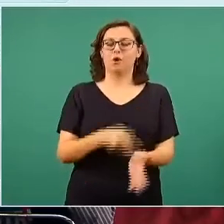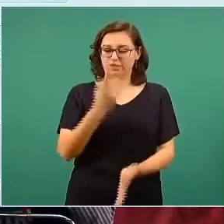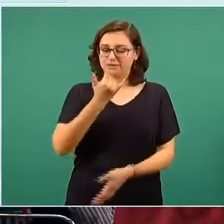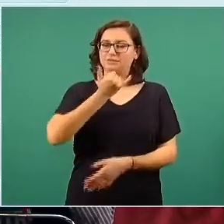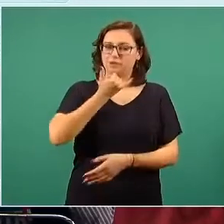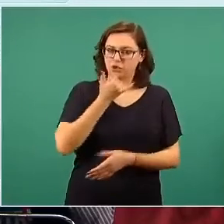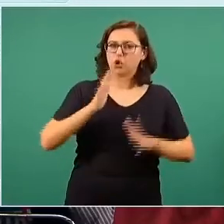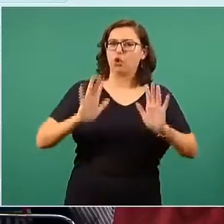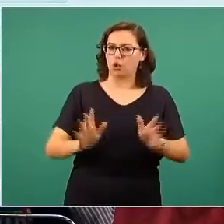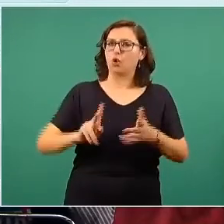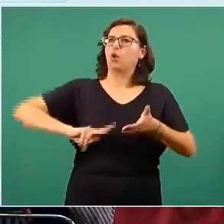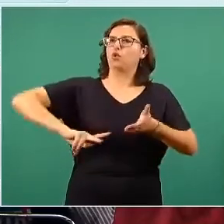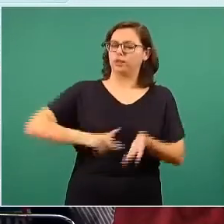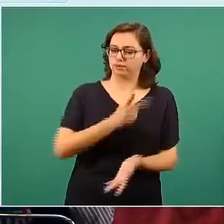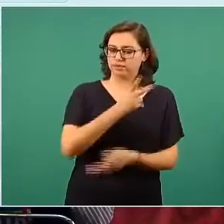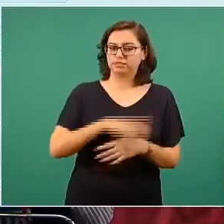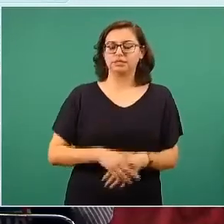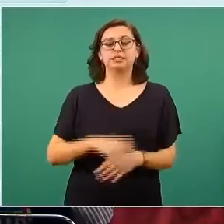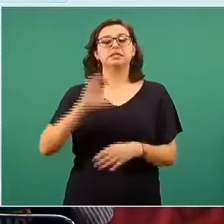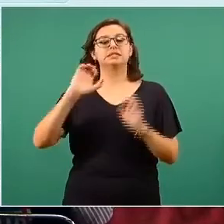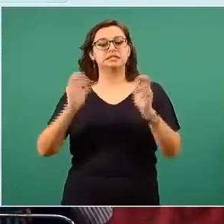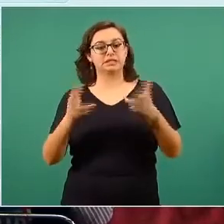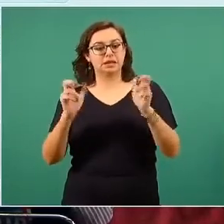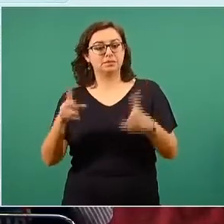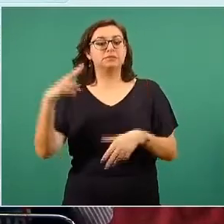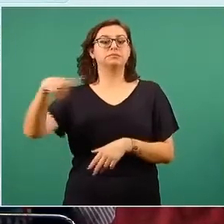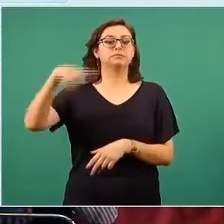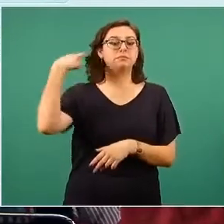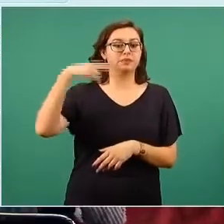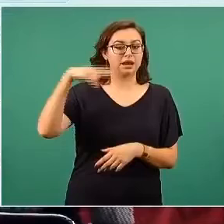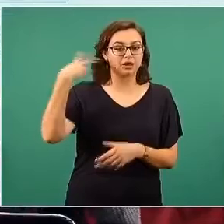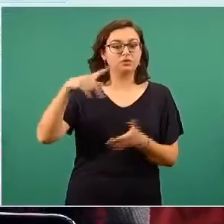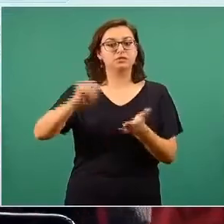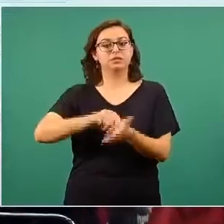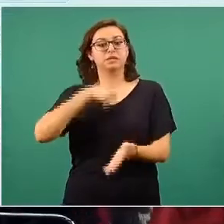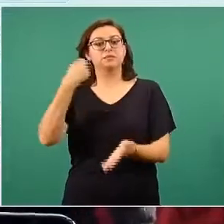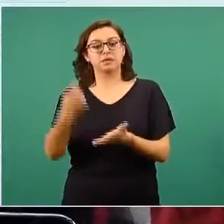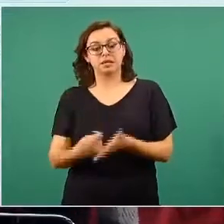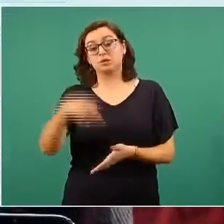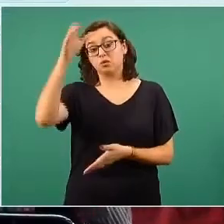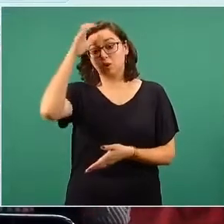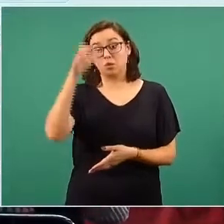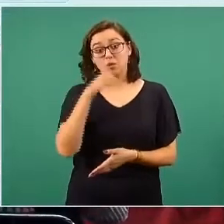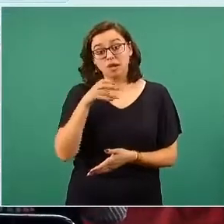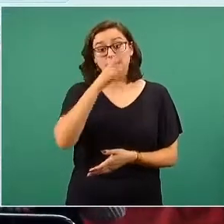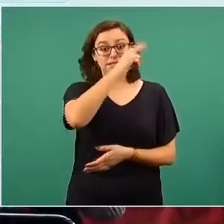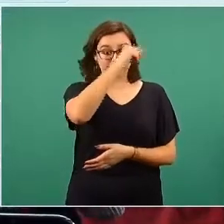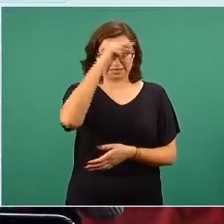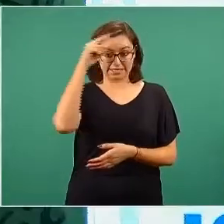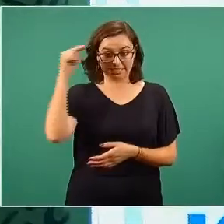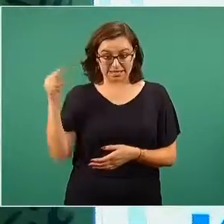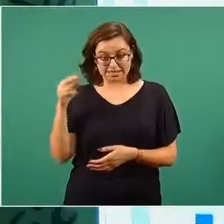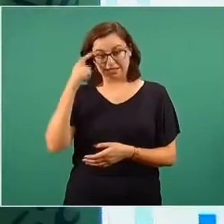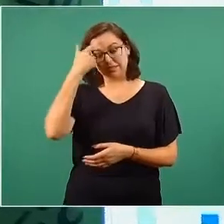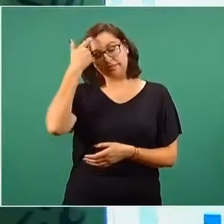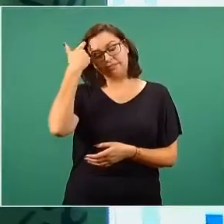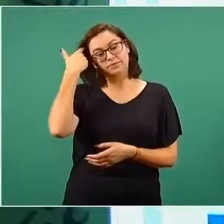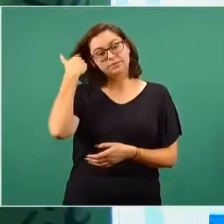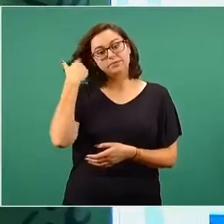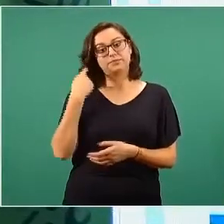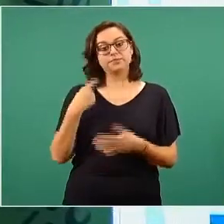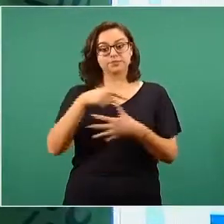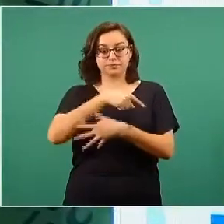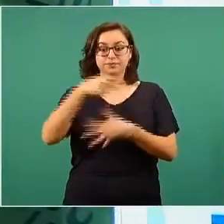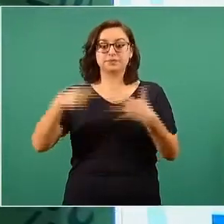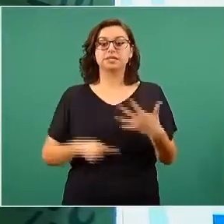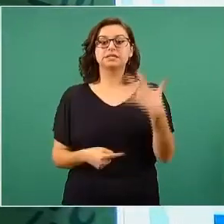Chiapas, Veracruz, Tamaulipas, Coahuila y Nayarit. Es el primer bloque de estados que se